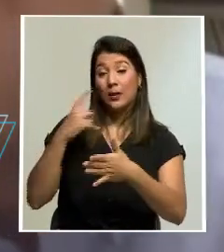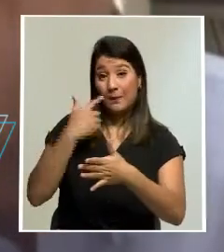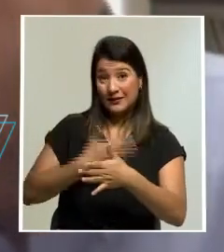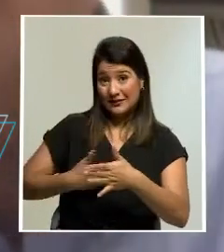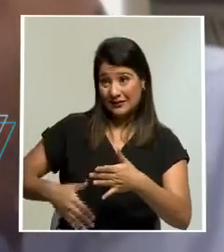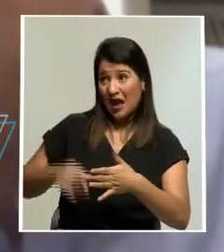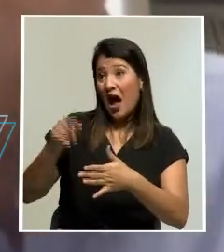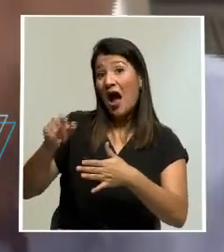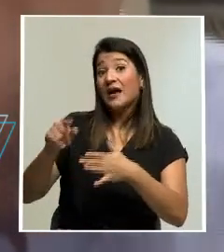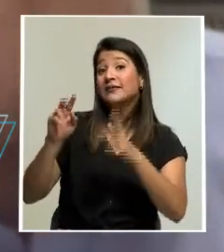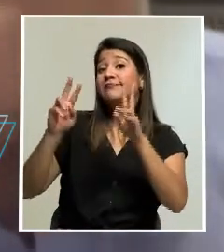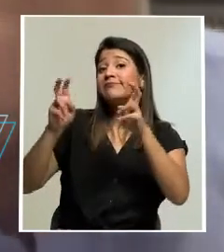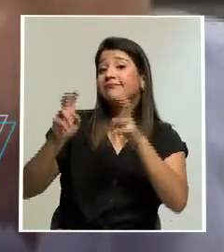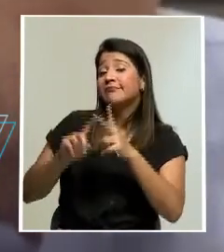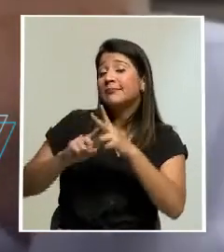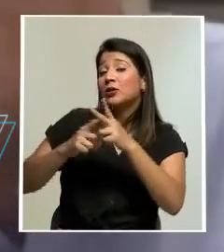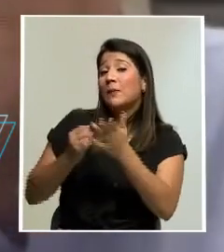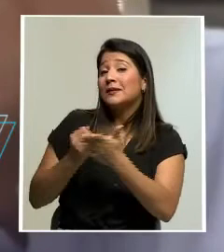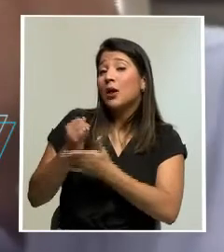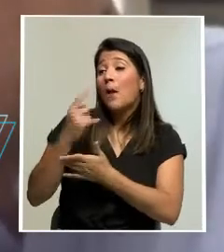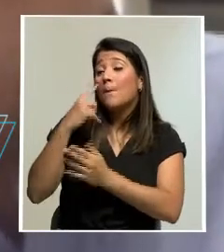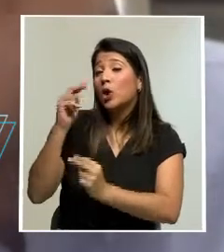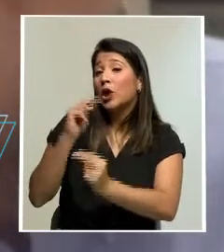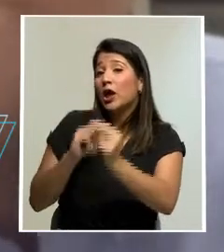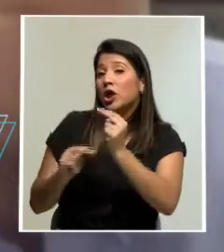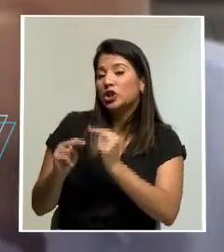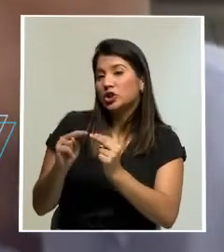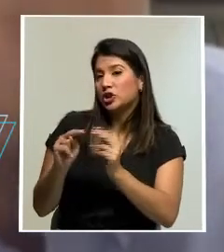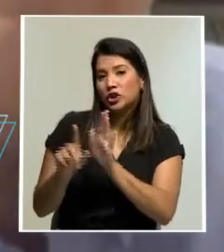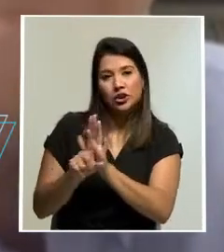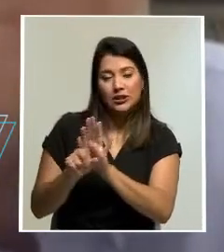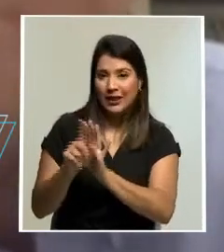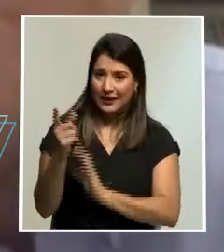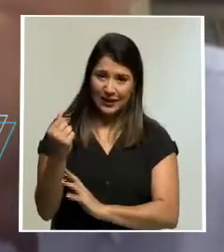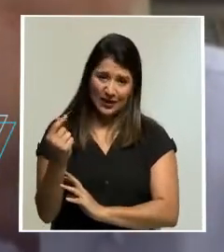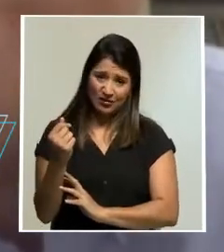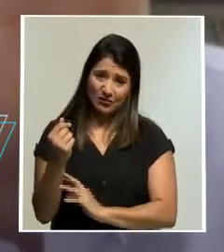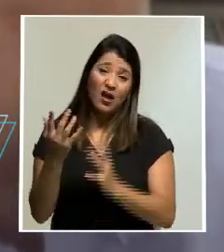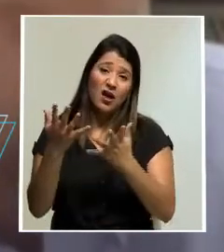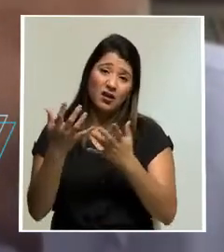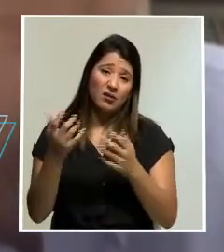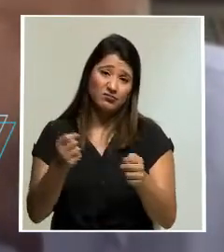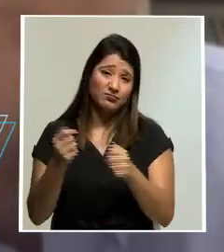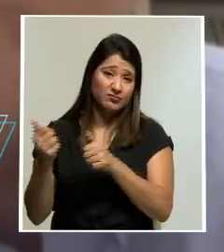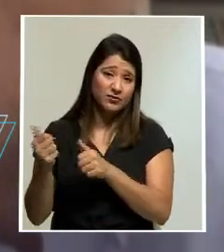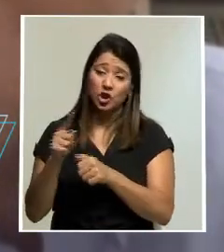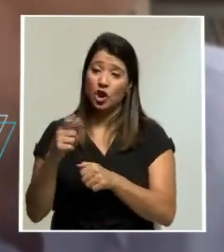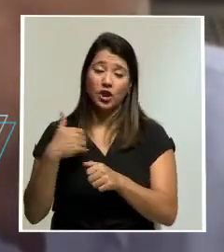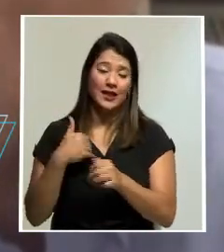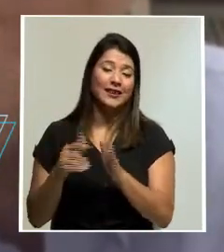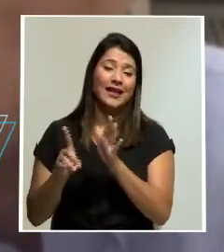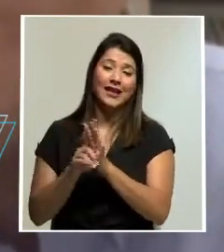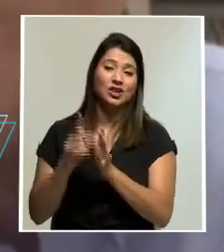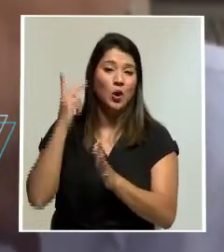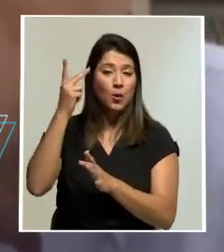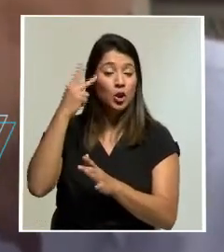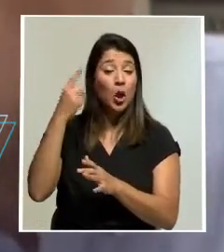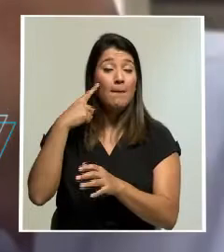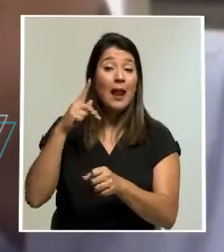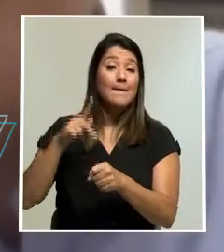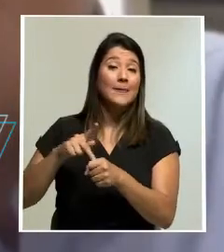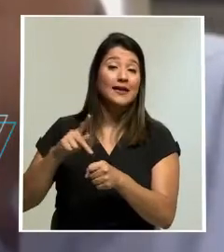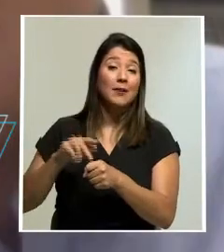por presunción de lavado de dinero, que claramente apunta a despojarla de sus derechos políticos para inhibirla